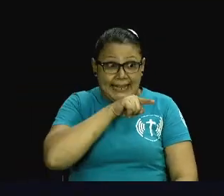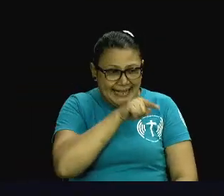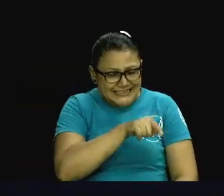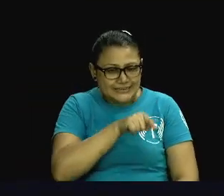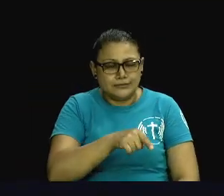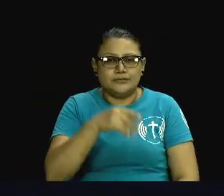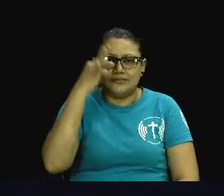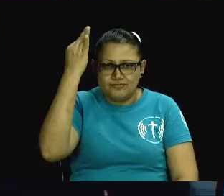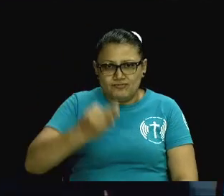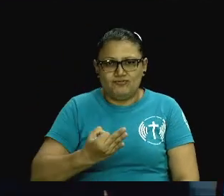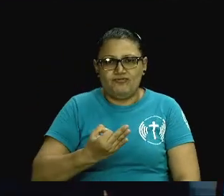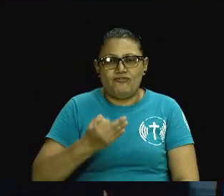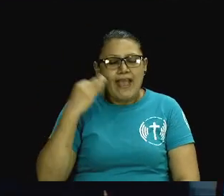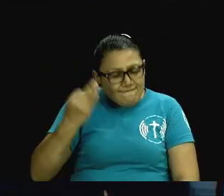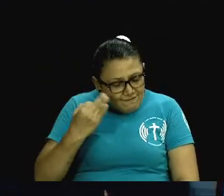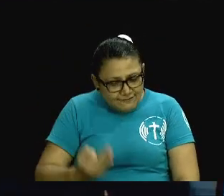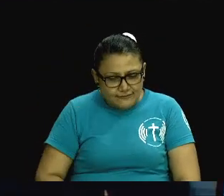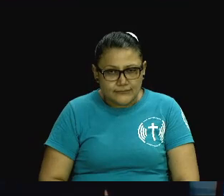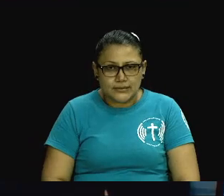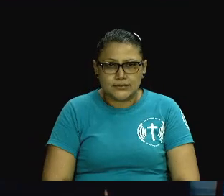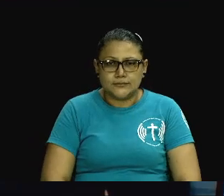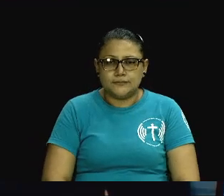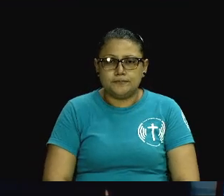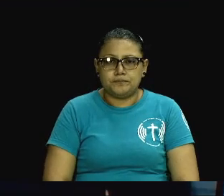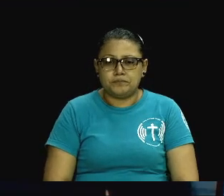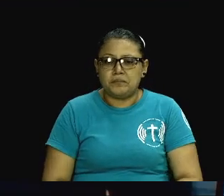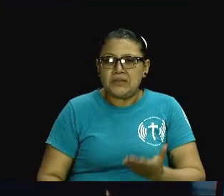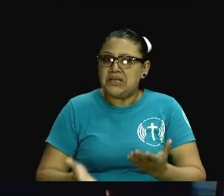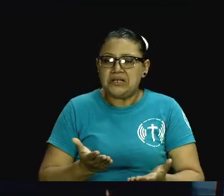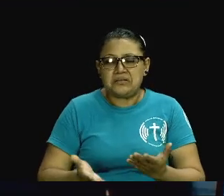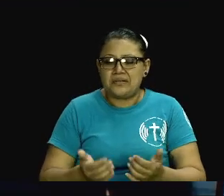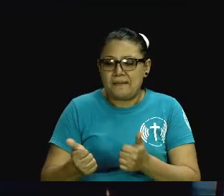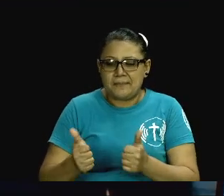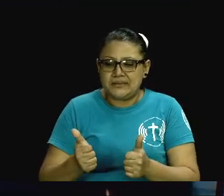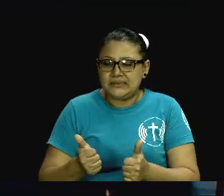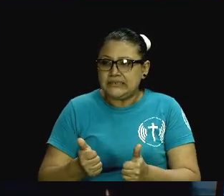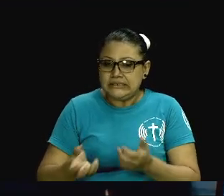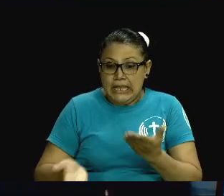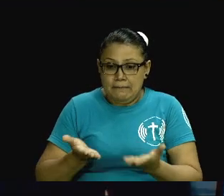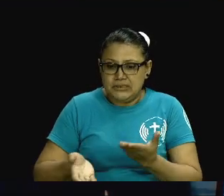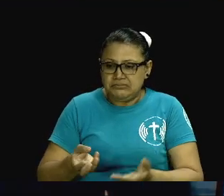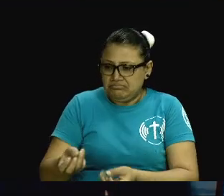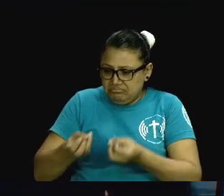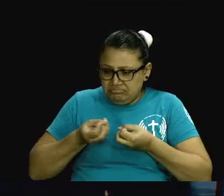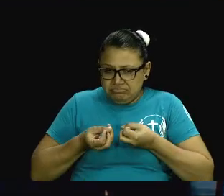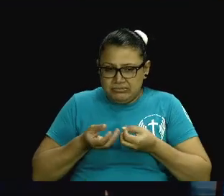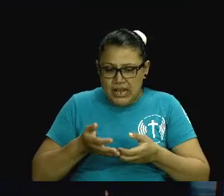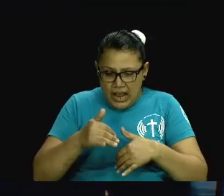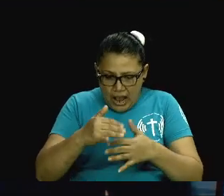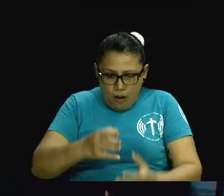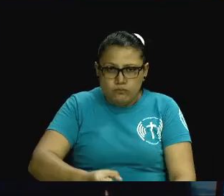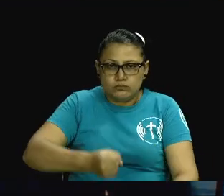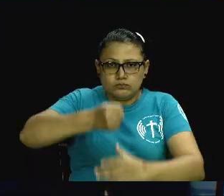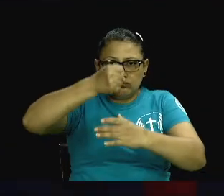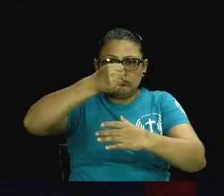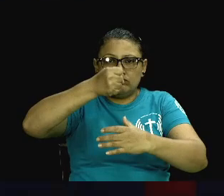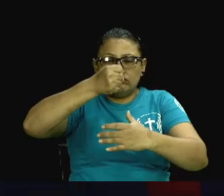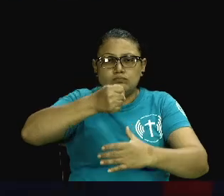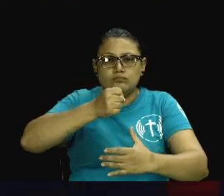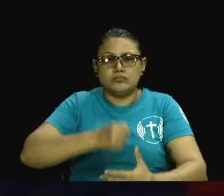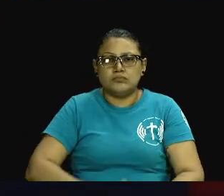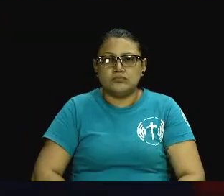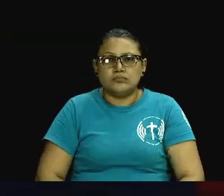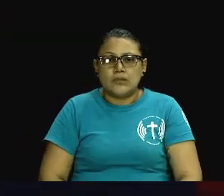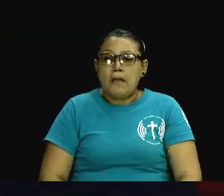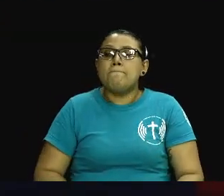ya no dependa si nos van a volver a dar cajas de alimento si nos van a volver a dar bolsas de alimentos votando